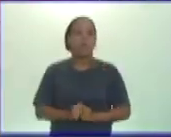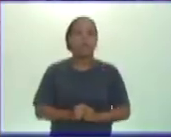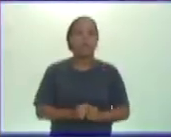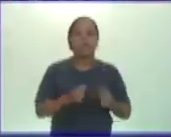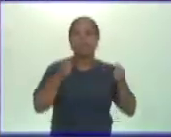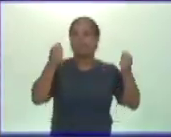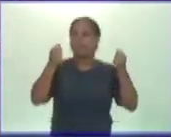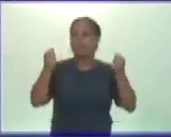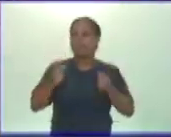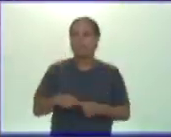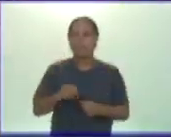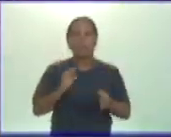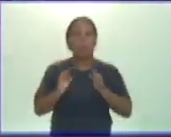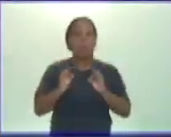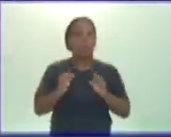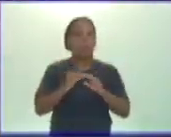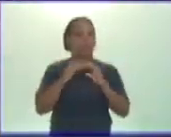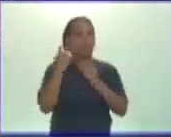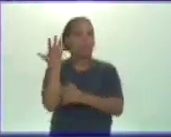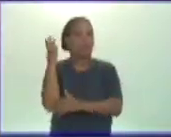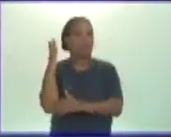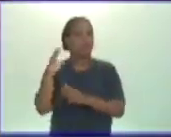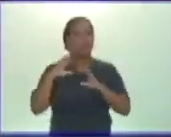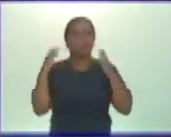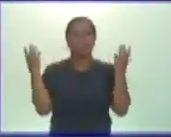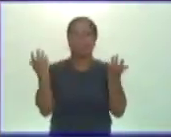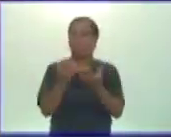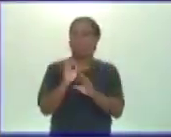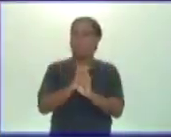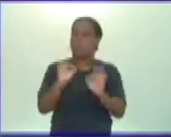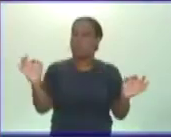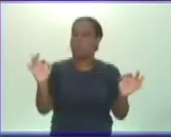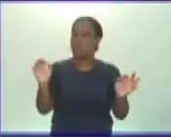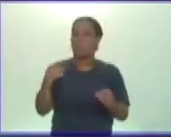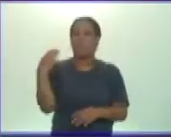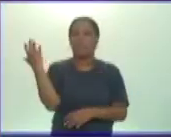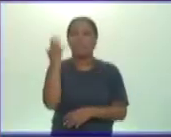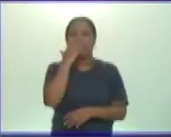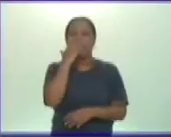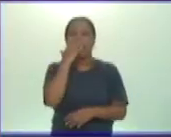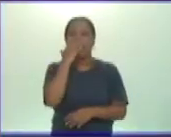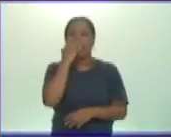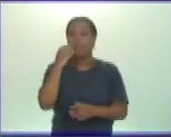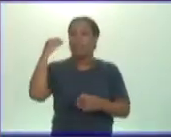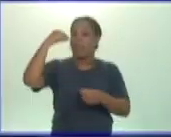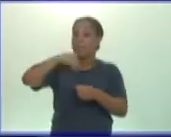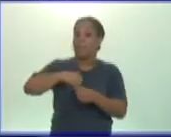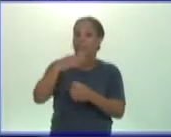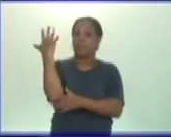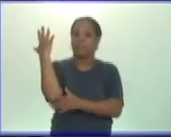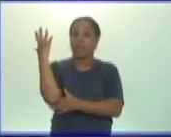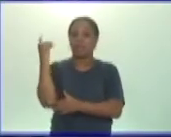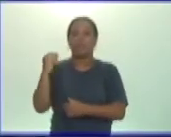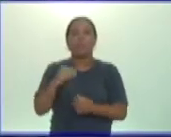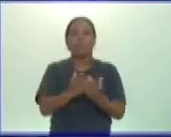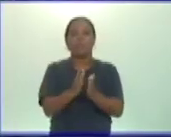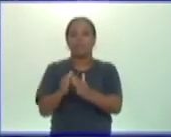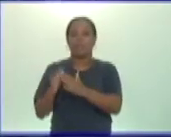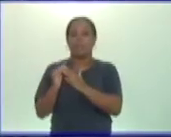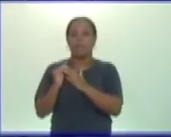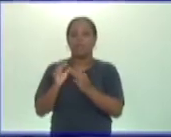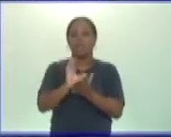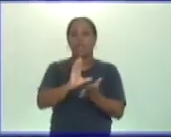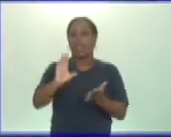árboles a tu alrededor, porque ellos limpian el aire. Planta árboles en tu barrio, en tu escuela. No quemes